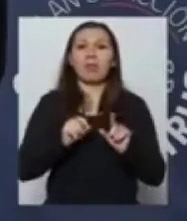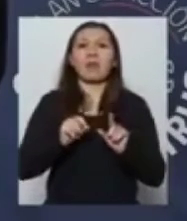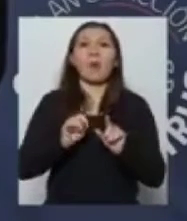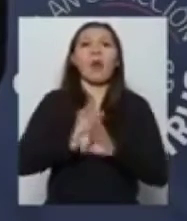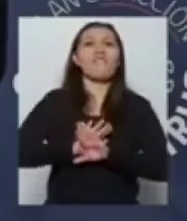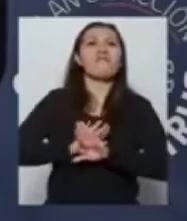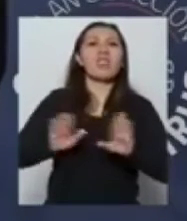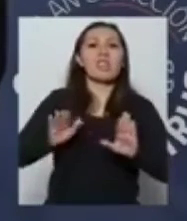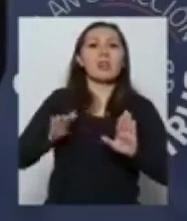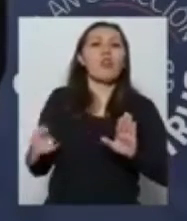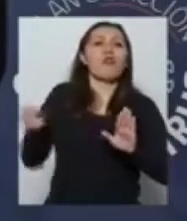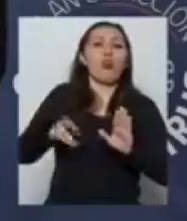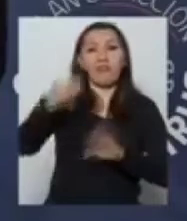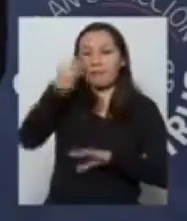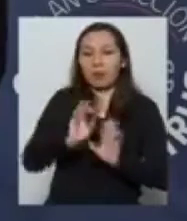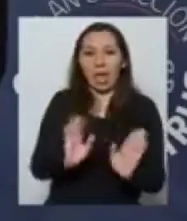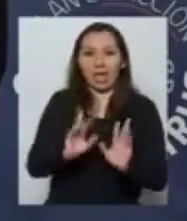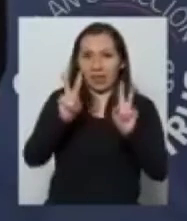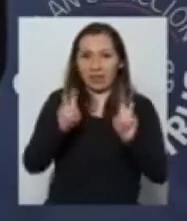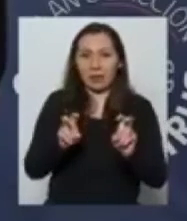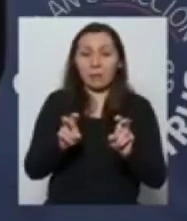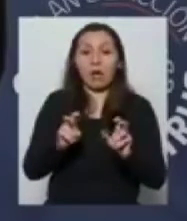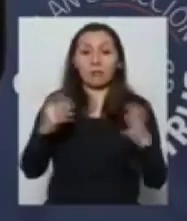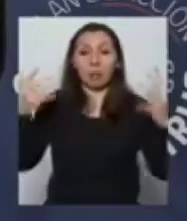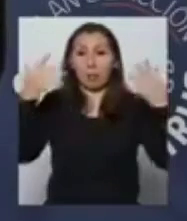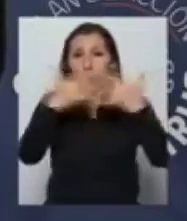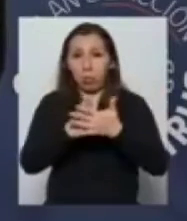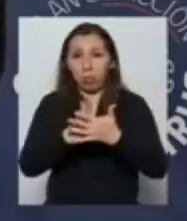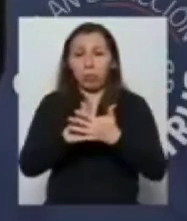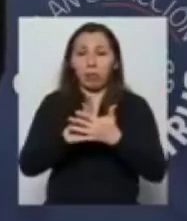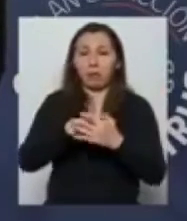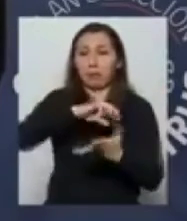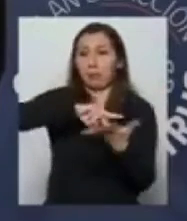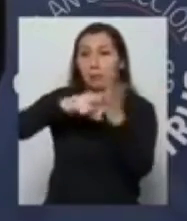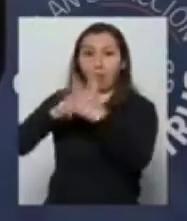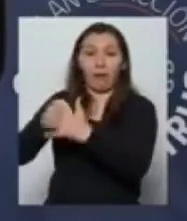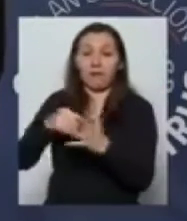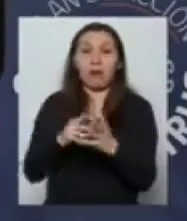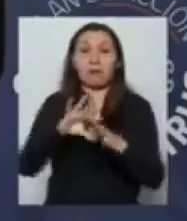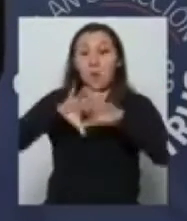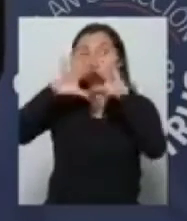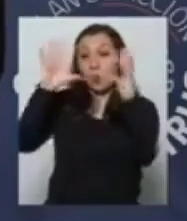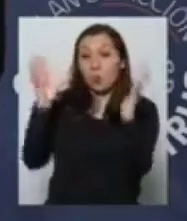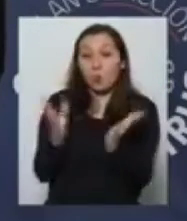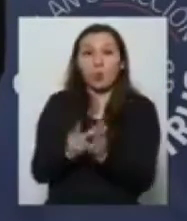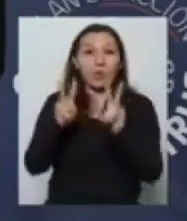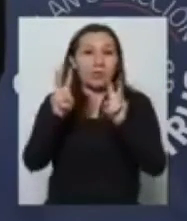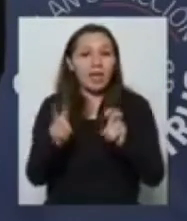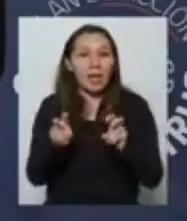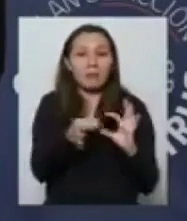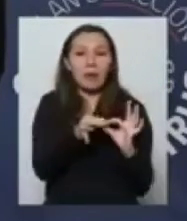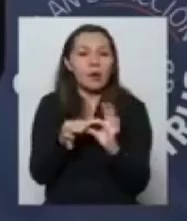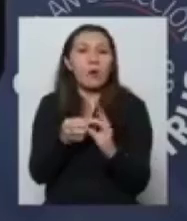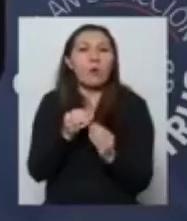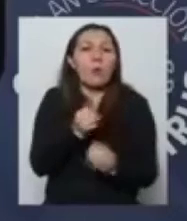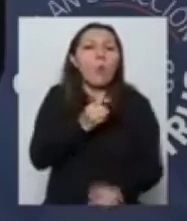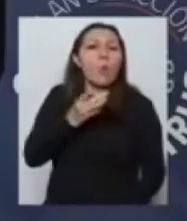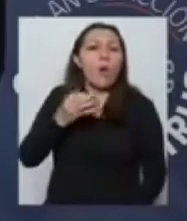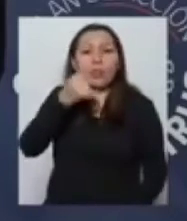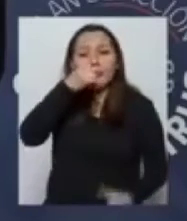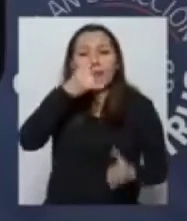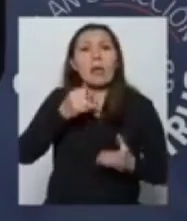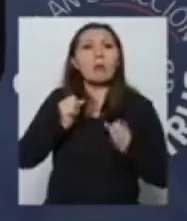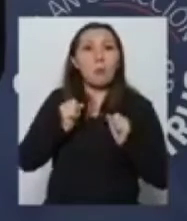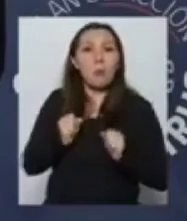En esta primera fase, dado que ha habido una controversia de carácter mundial respecto a cuánto